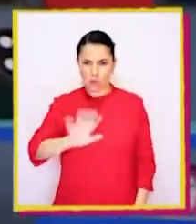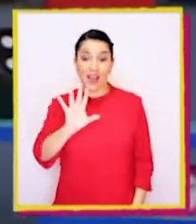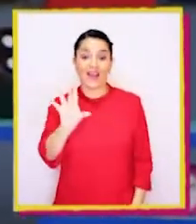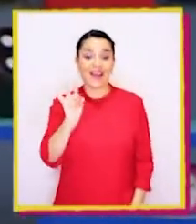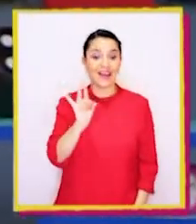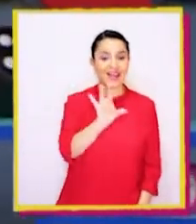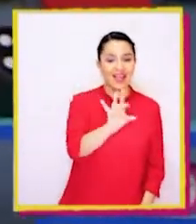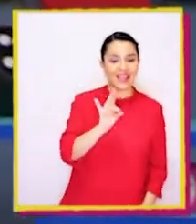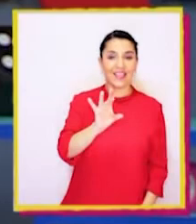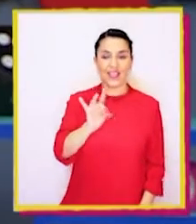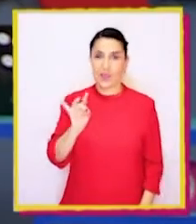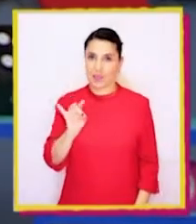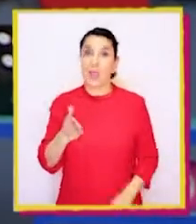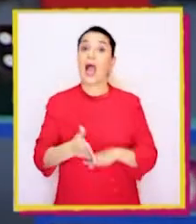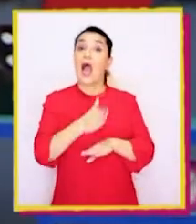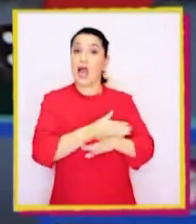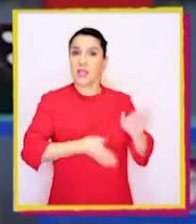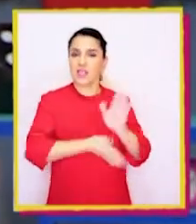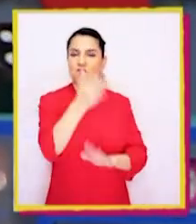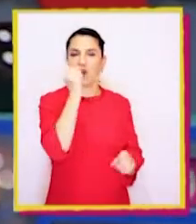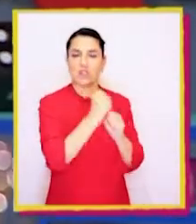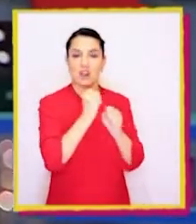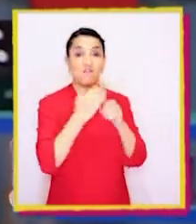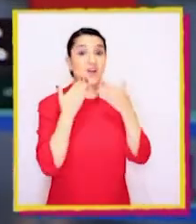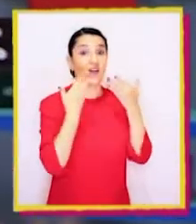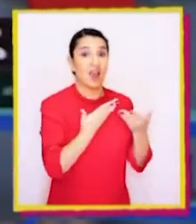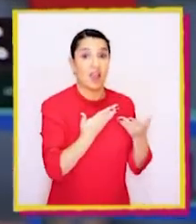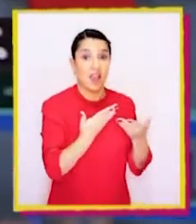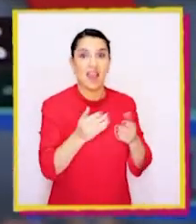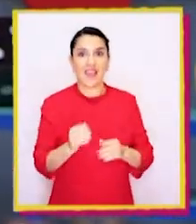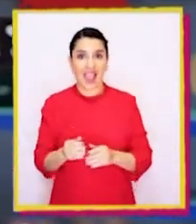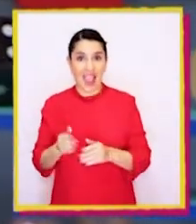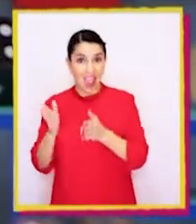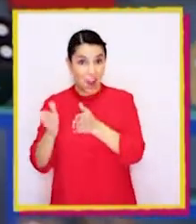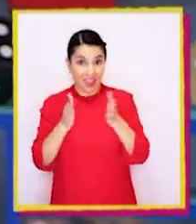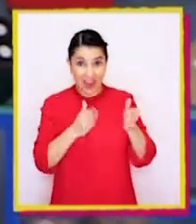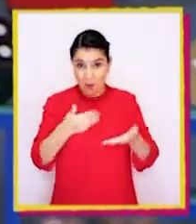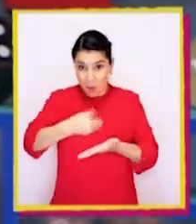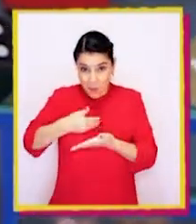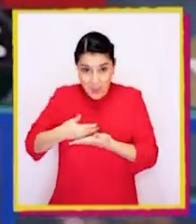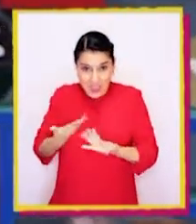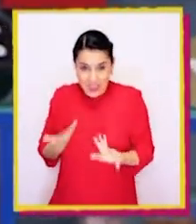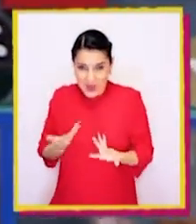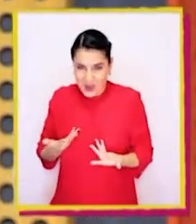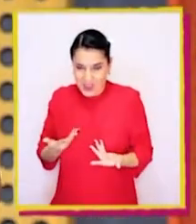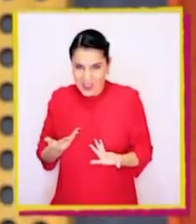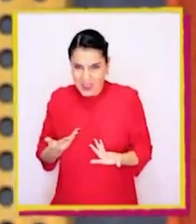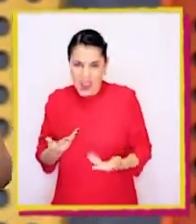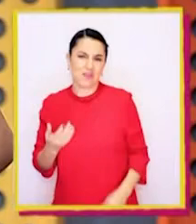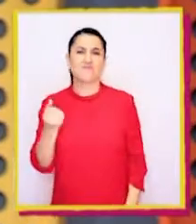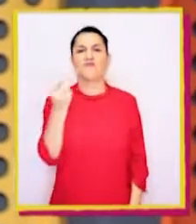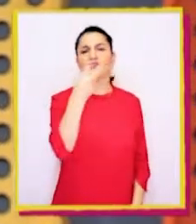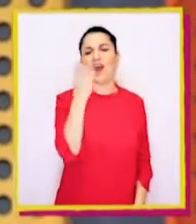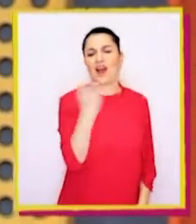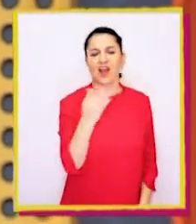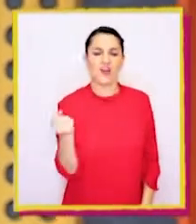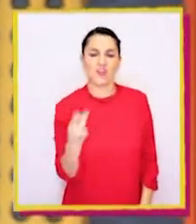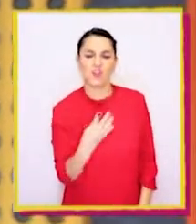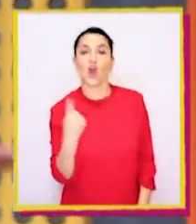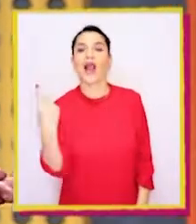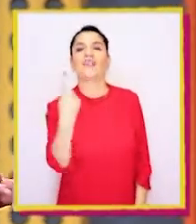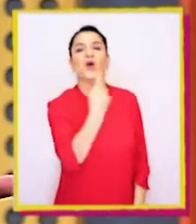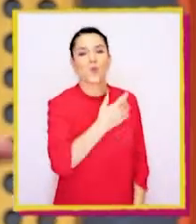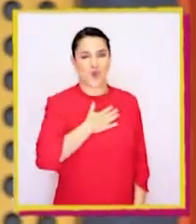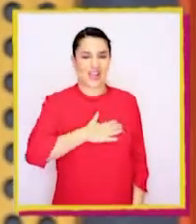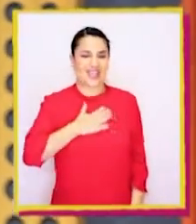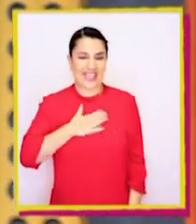todavía nos queda tiempo antes de que yo me vaya a repartir, así que ¿les parece que ordenemos los pedidos que tengo que hacer para hoy? Así vemos qué fracción quiere